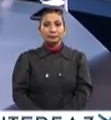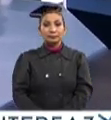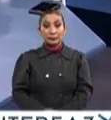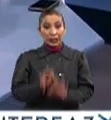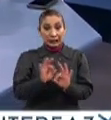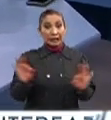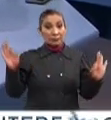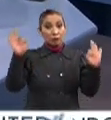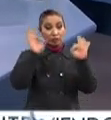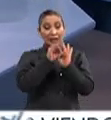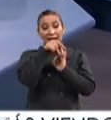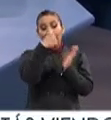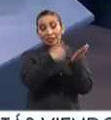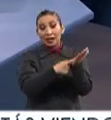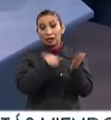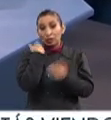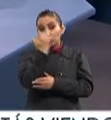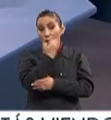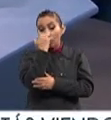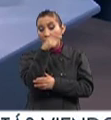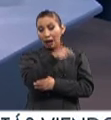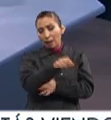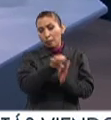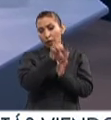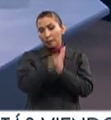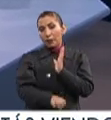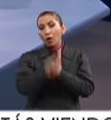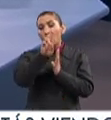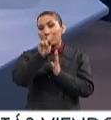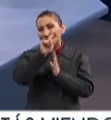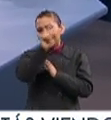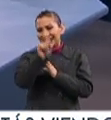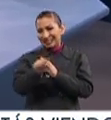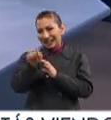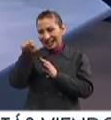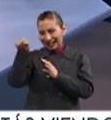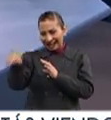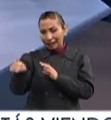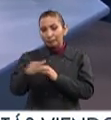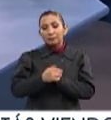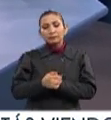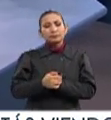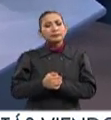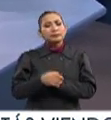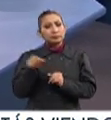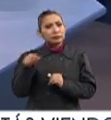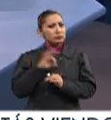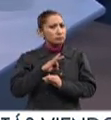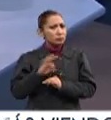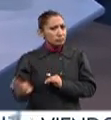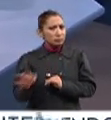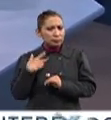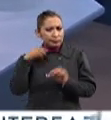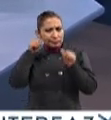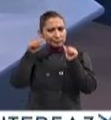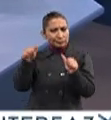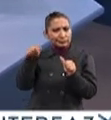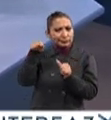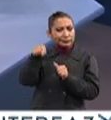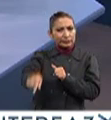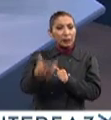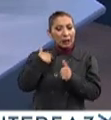Pues es muy importante que las instituciones académicas, como lo hace esta Universidad Politécnica de Zacatecas, pues se enfoquen